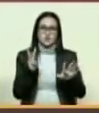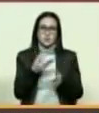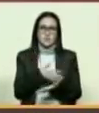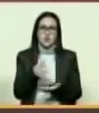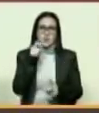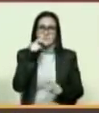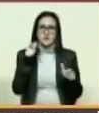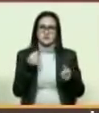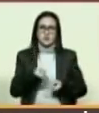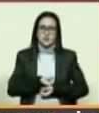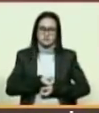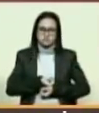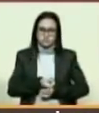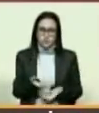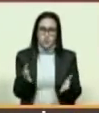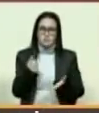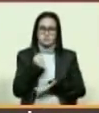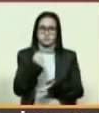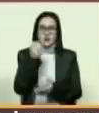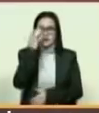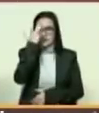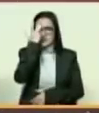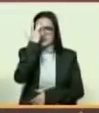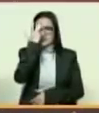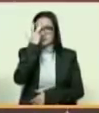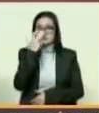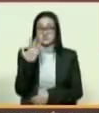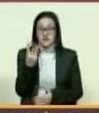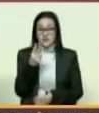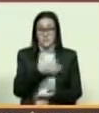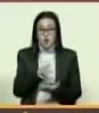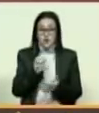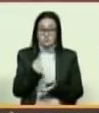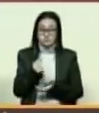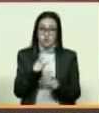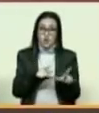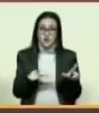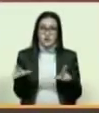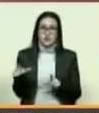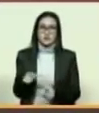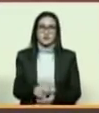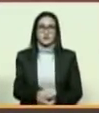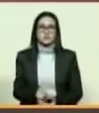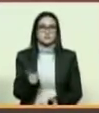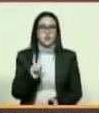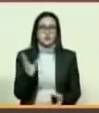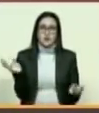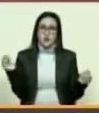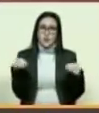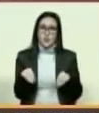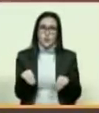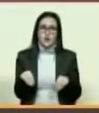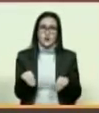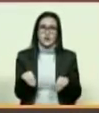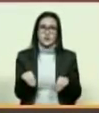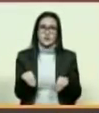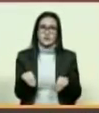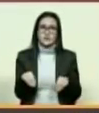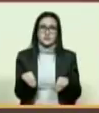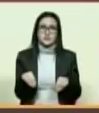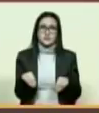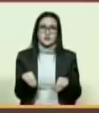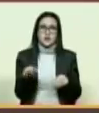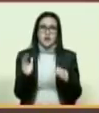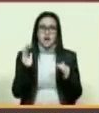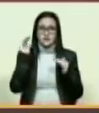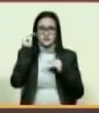que serán beneficiadas con el bono de carnaval, de los cuales ya van 3 millones beneficiados, que no están de acuerdo, imagínate tú, Liz, no están de acuerdo que